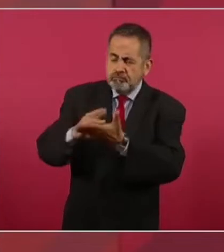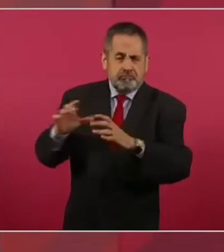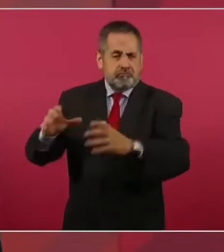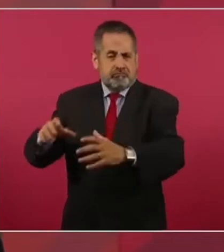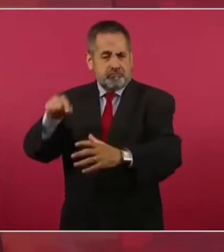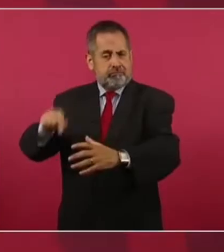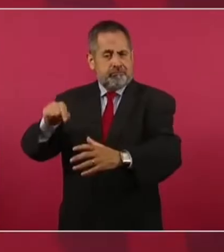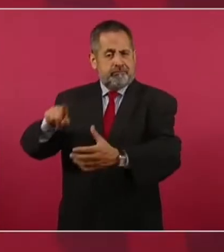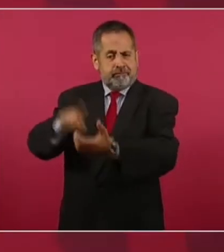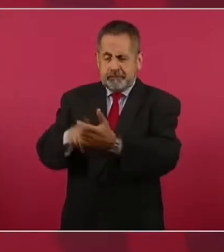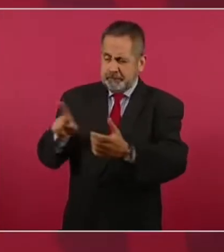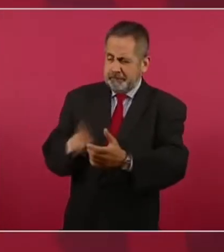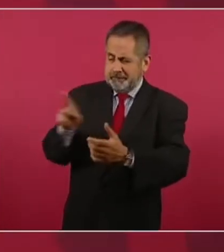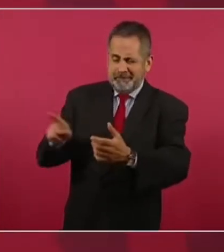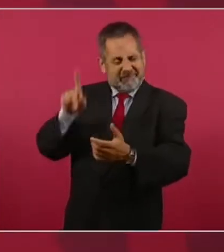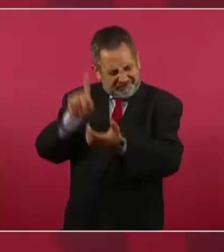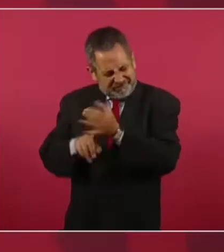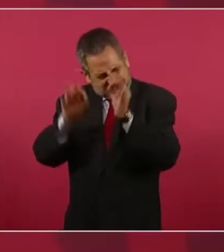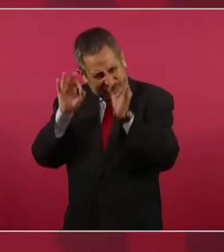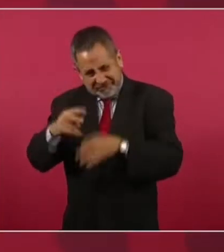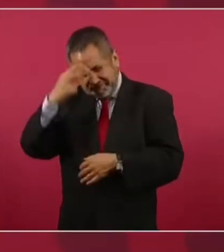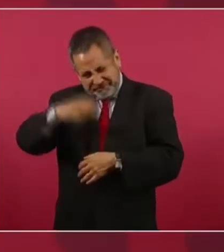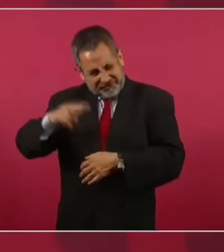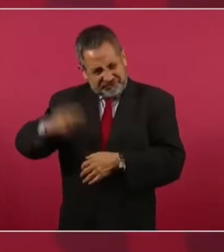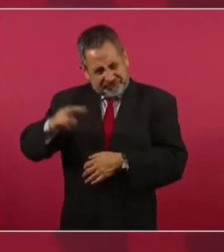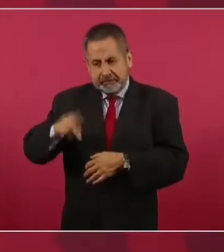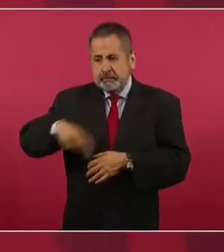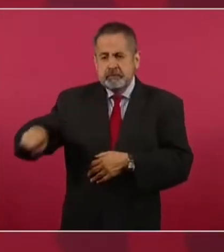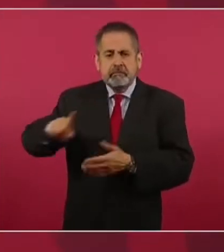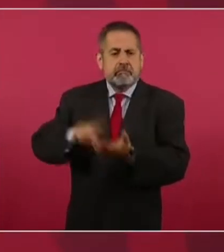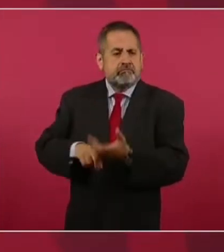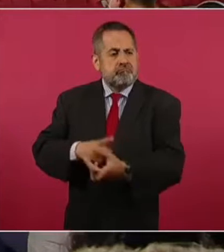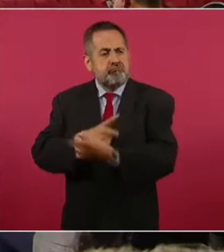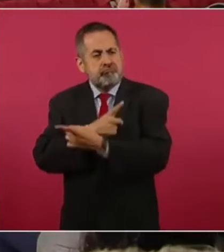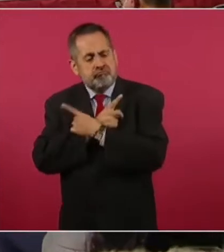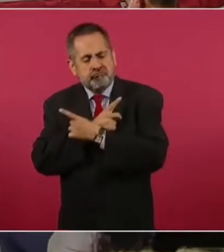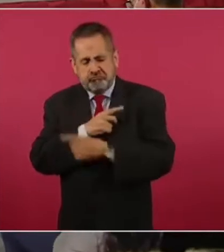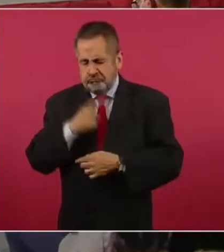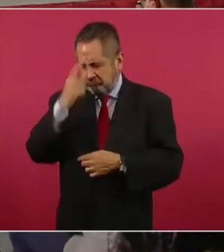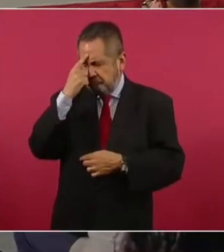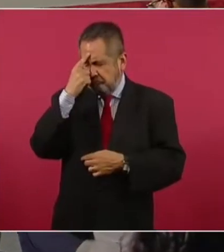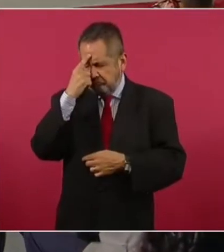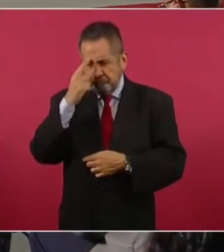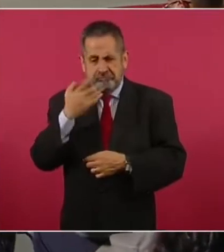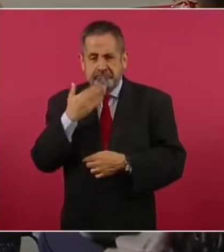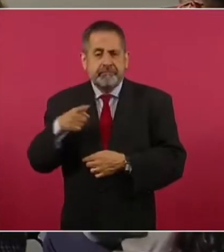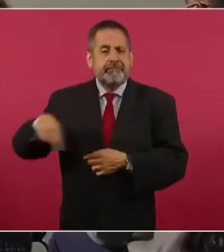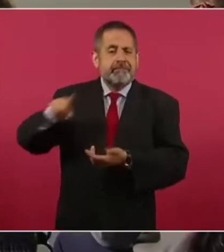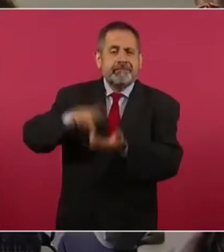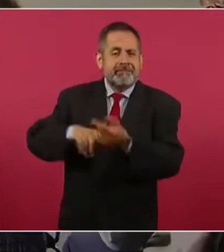en nuestros pueblos, en el México profundo, hay muchos valores, no hay corrupción,